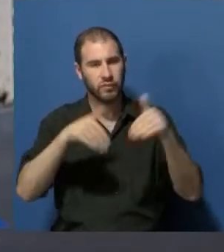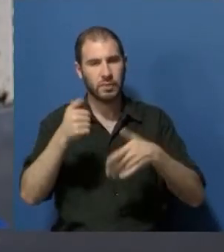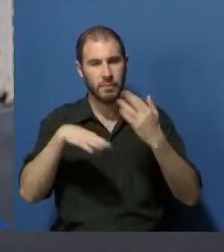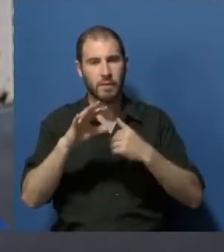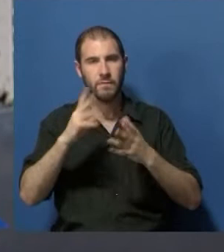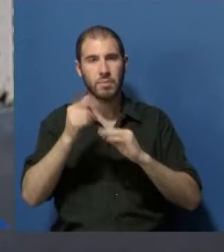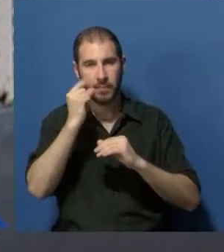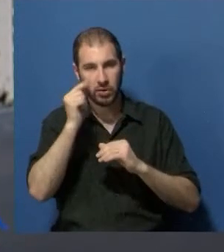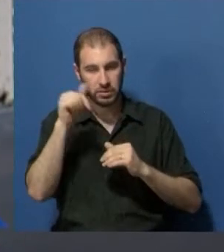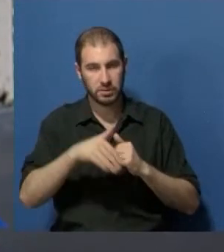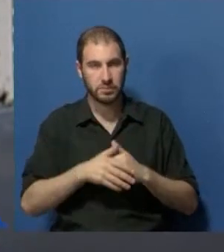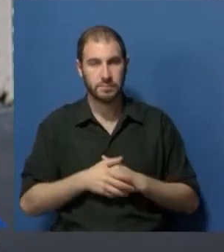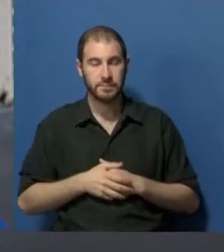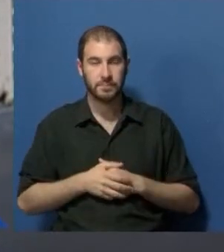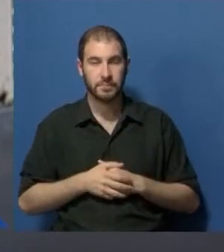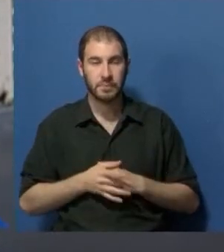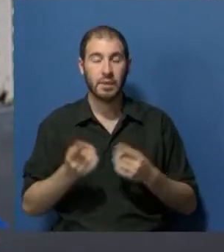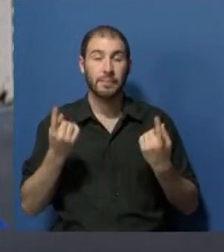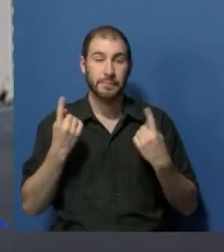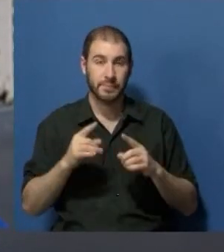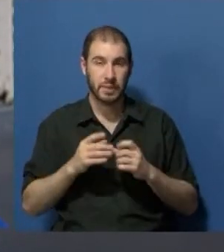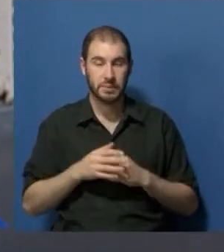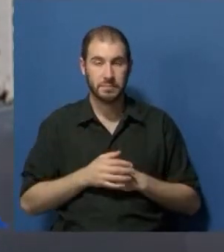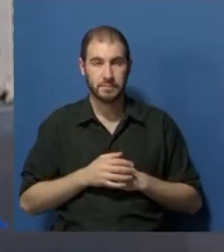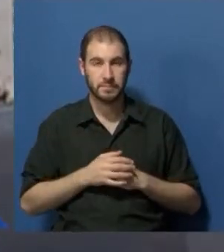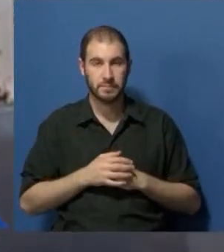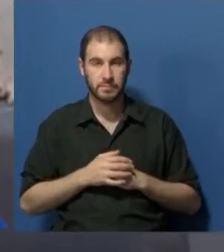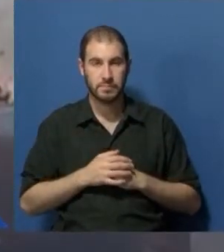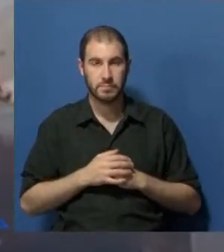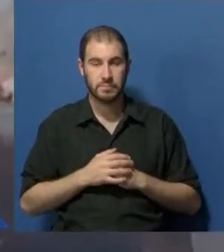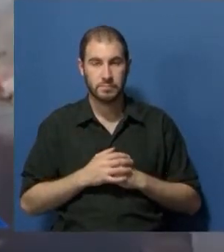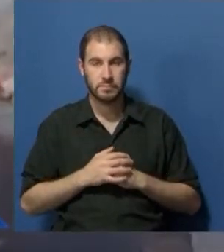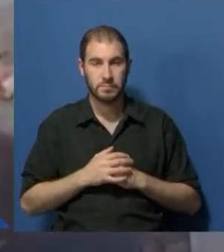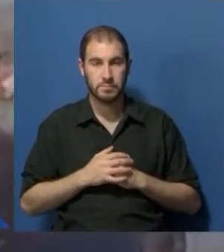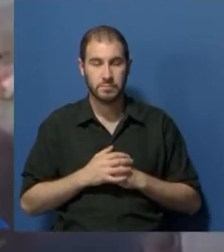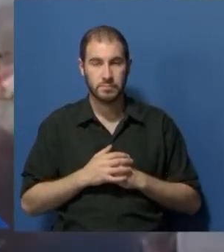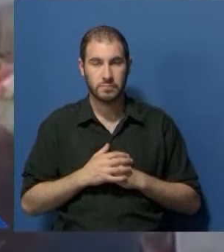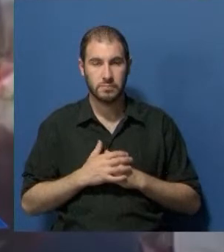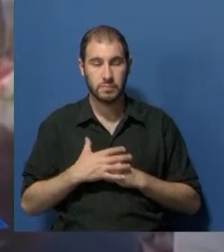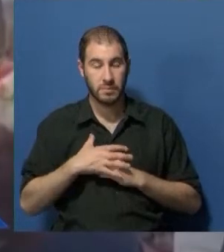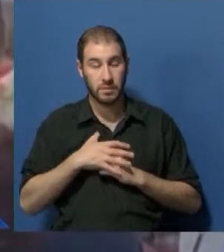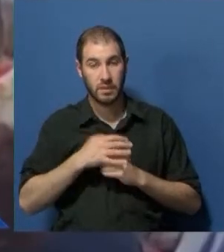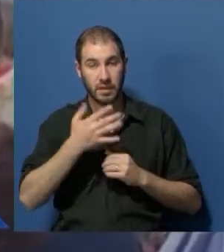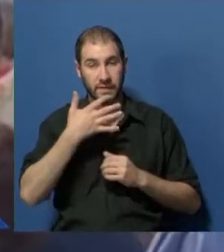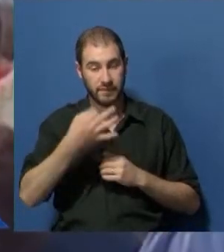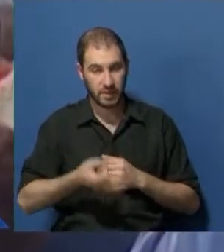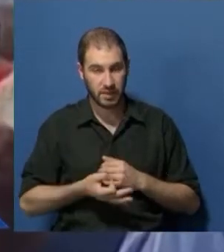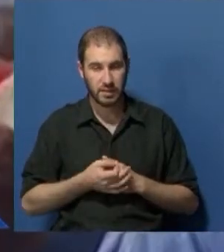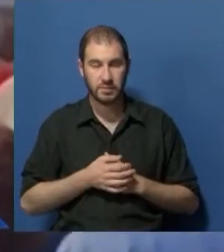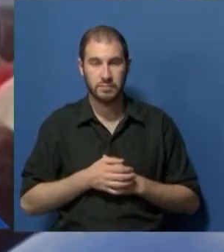procesos políticos, pero bueno, han sido, sí, es cierto que han habido